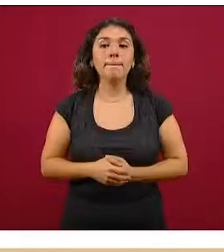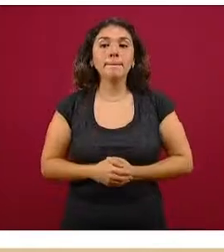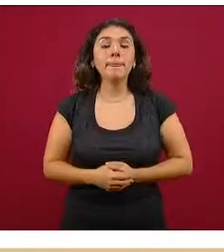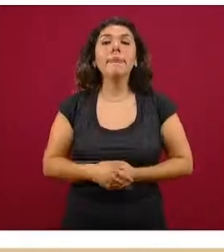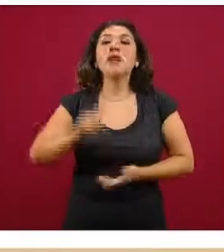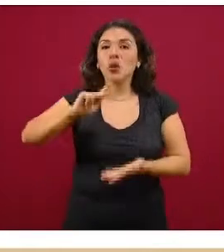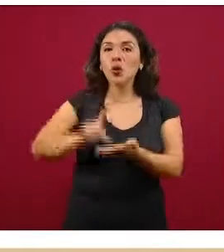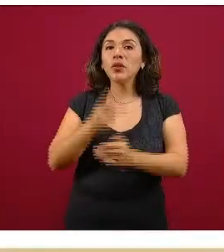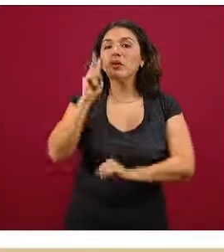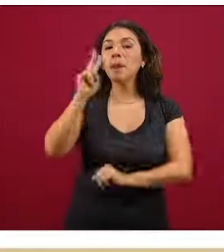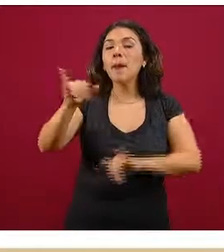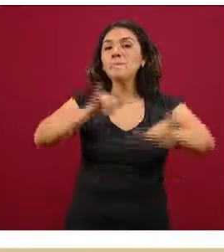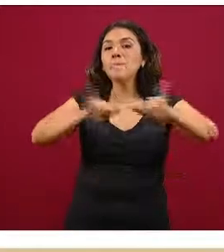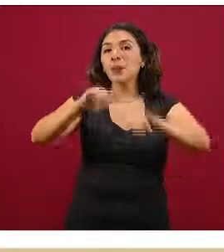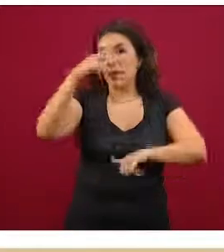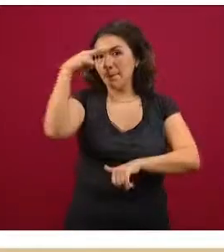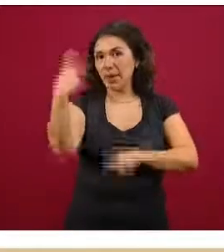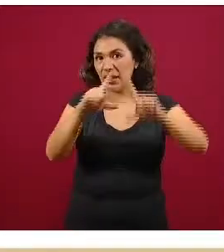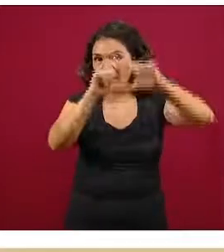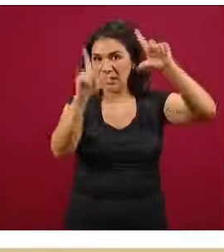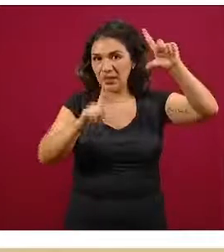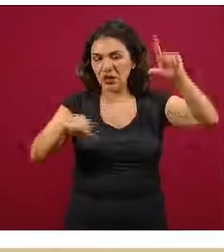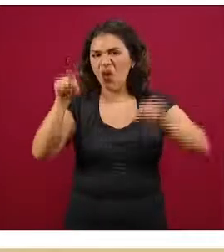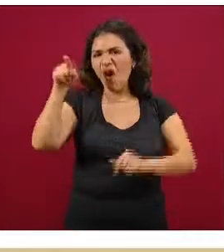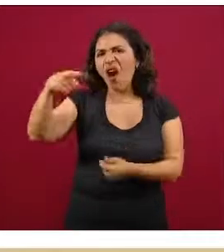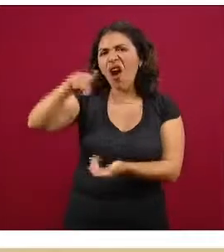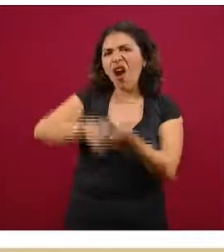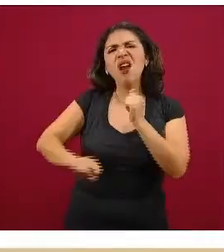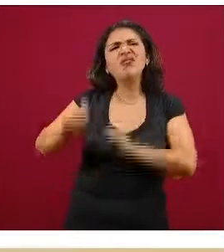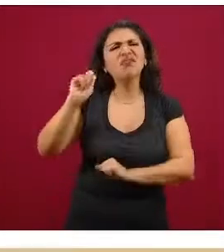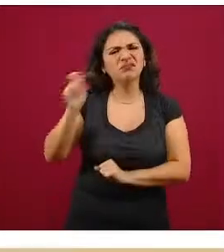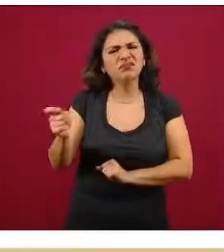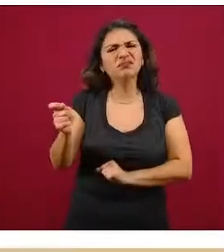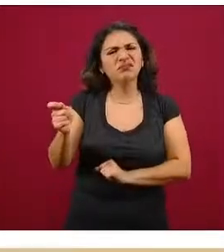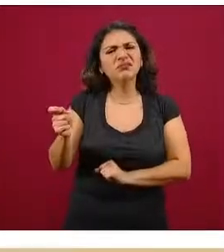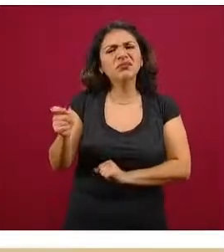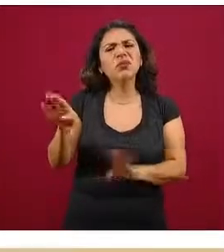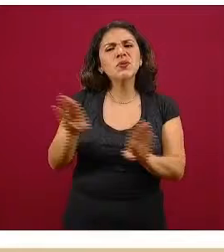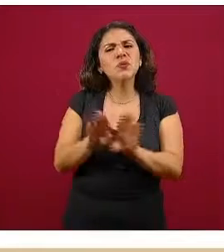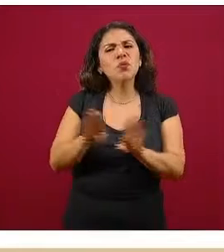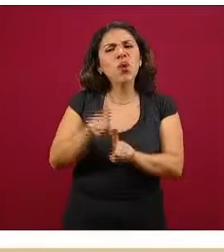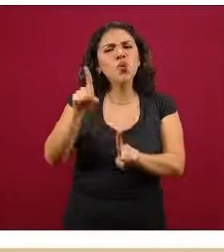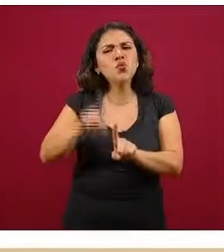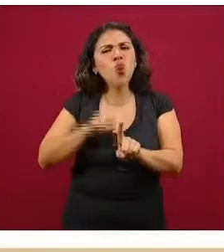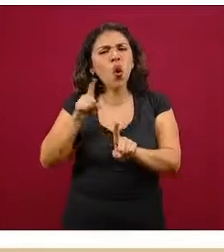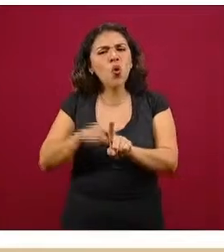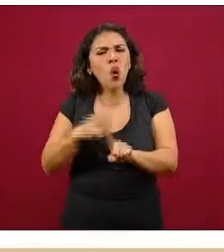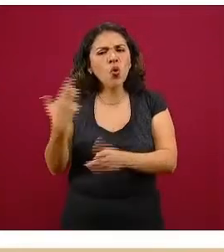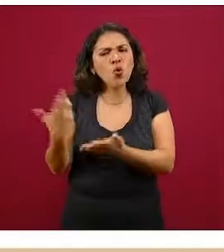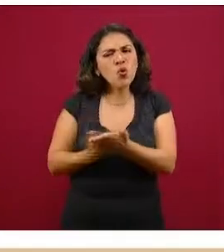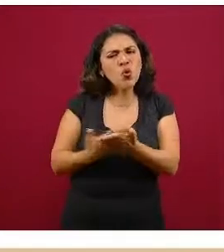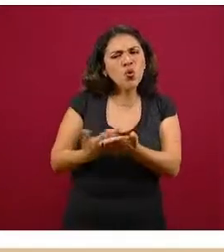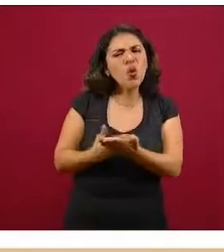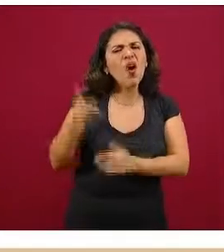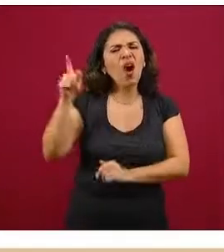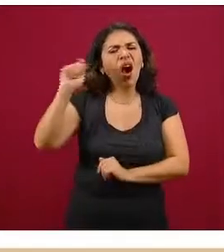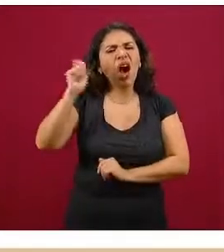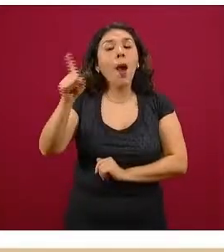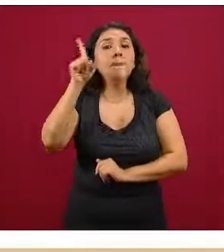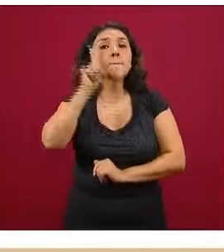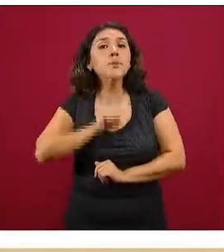mapa de México, pero ahora en él están representados en una escala de colores las